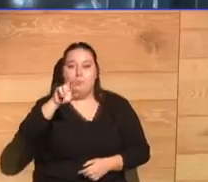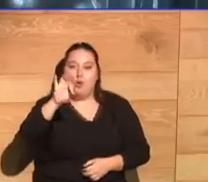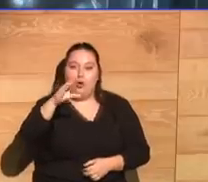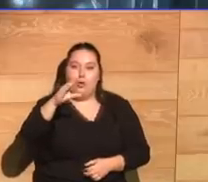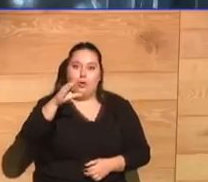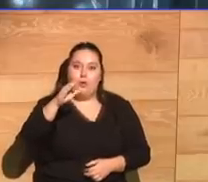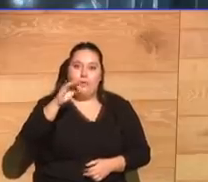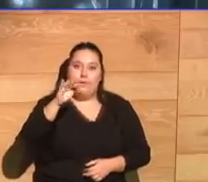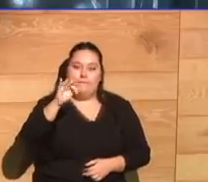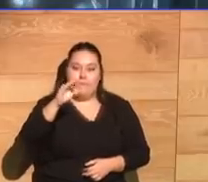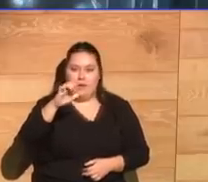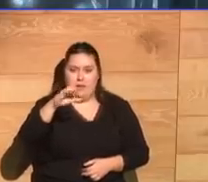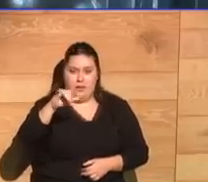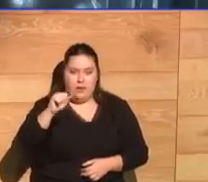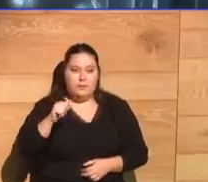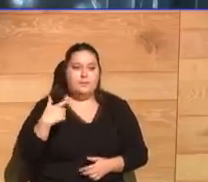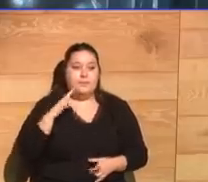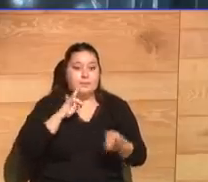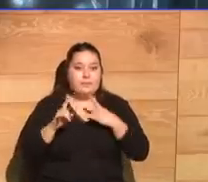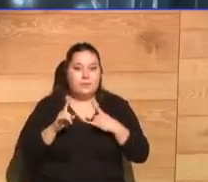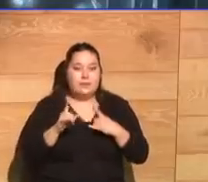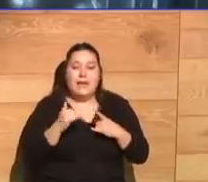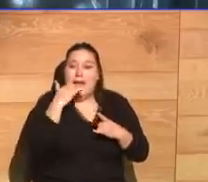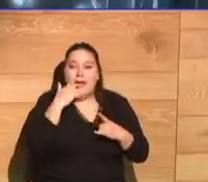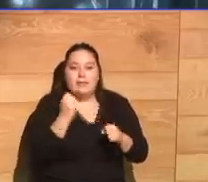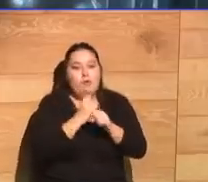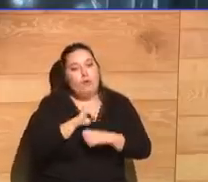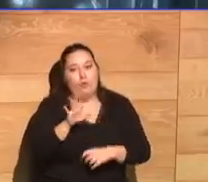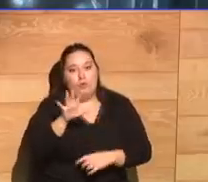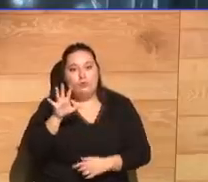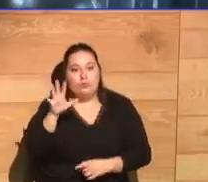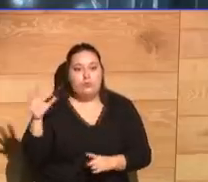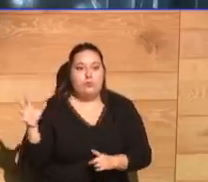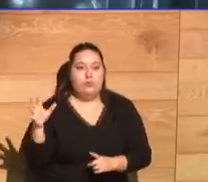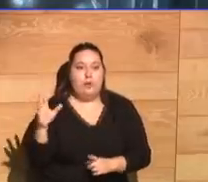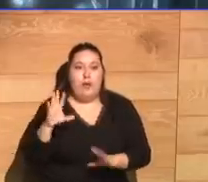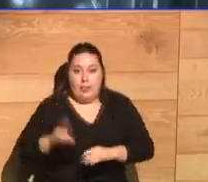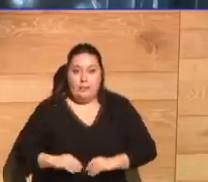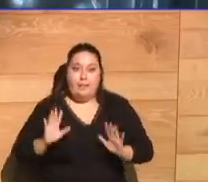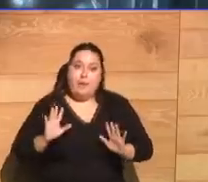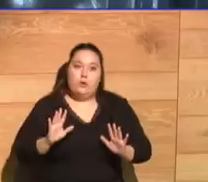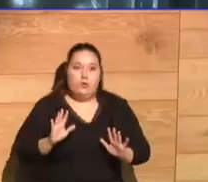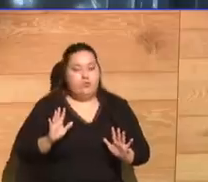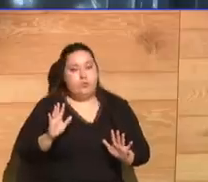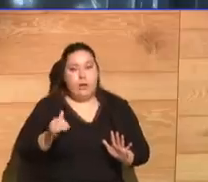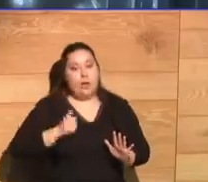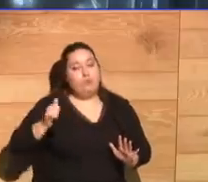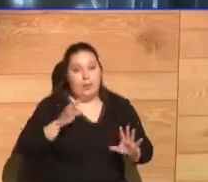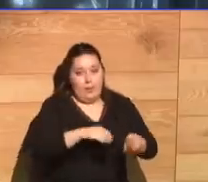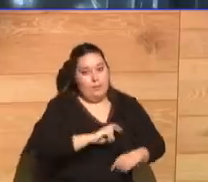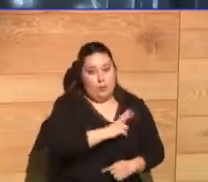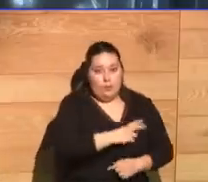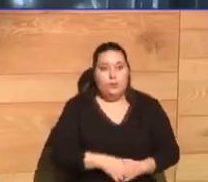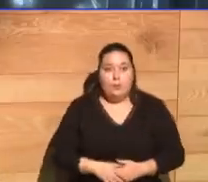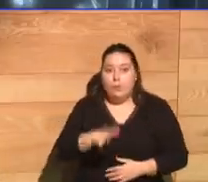llamada le pilló a punto de coger otro trabajo y, sin embargo, fue una feliz coincidencia que aceptara, porque es verdad que la fotografía de Superman tiene